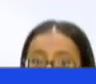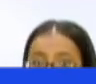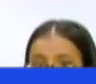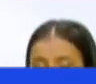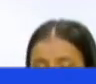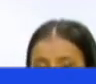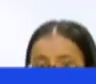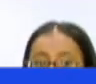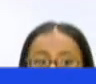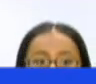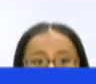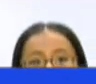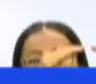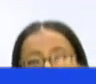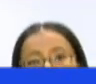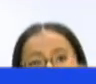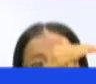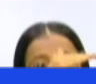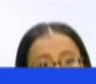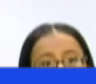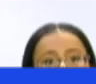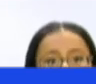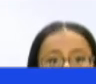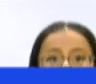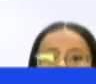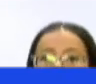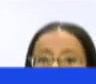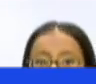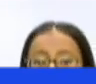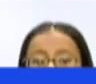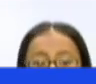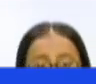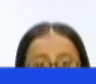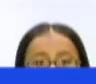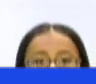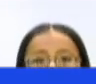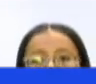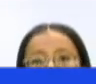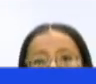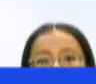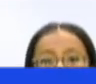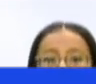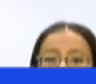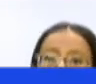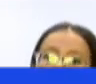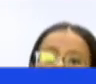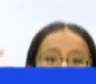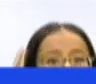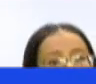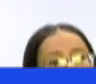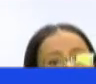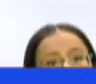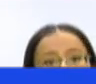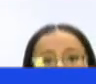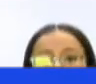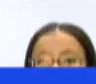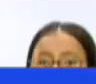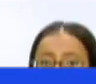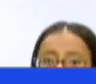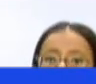15-CR-378. Caso número 4, Yanni Rosenthal, exdiputado y